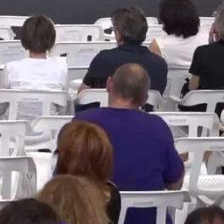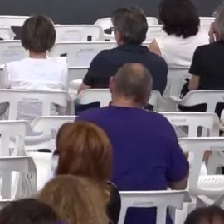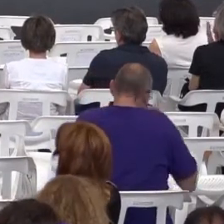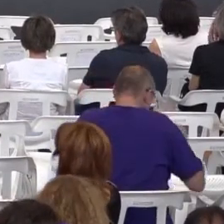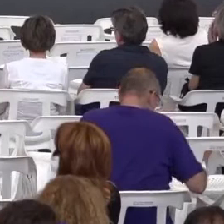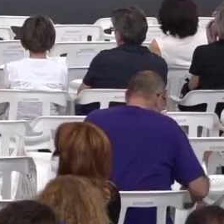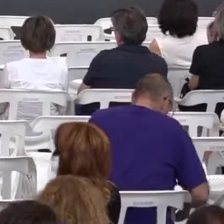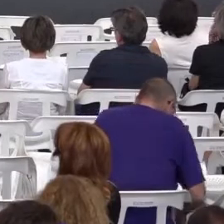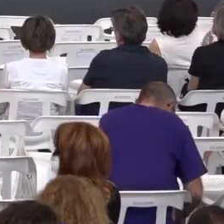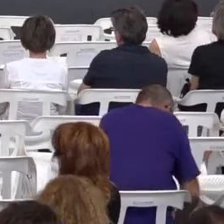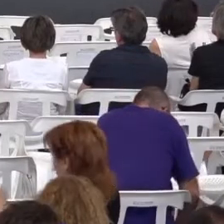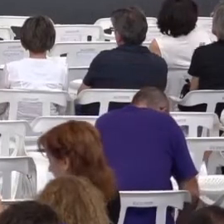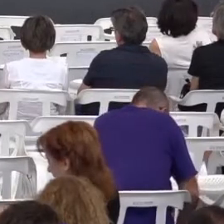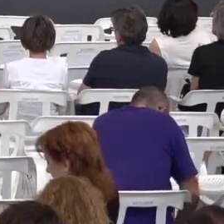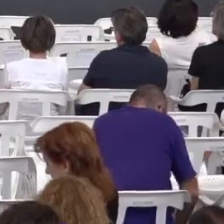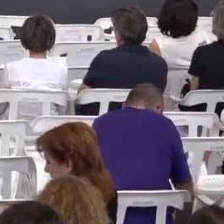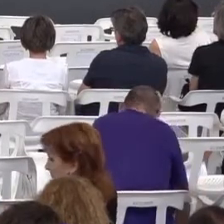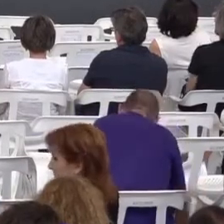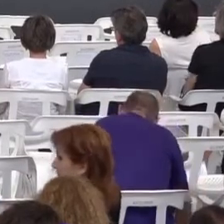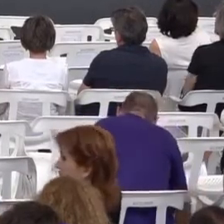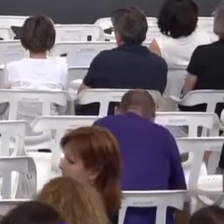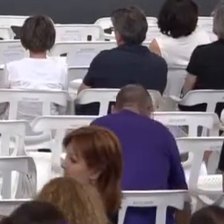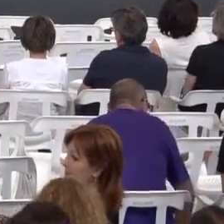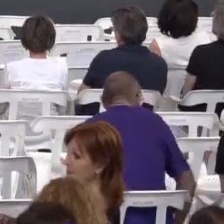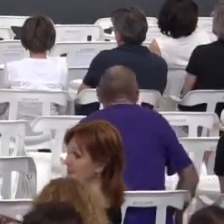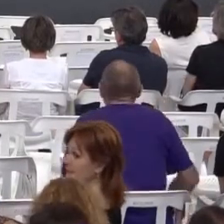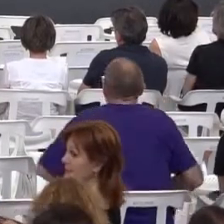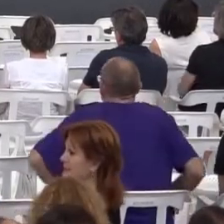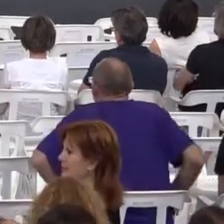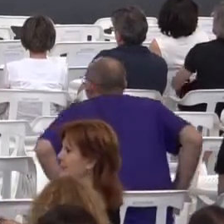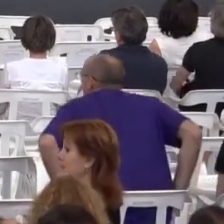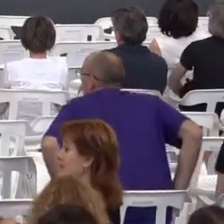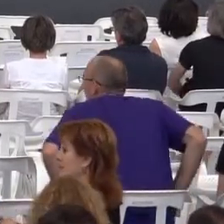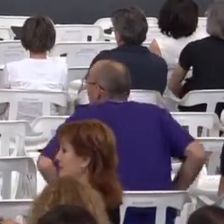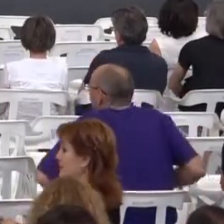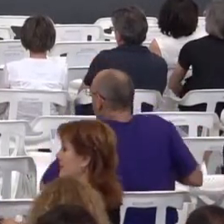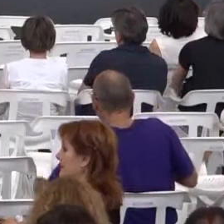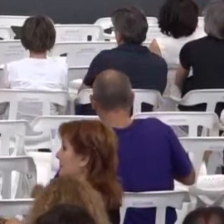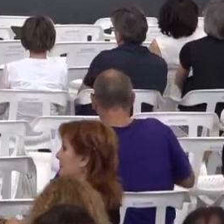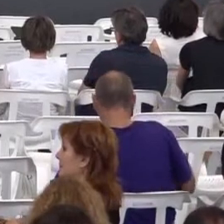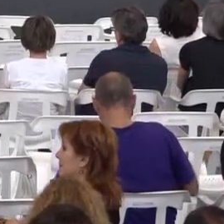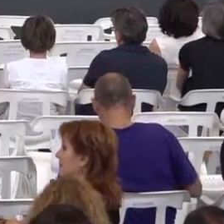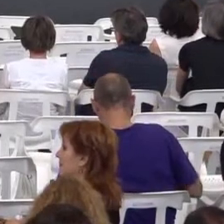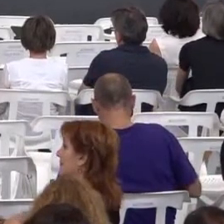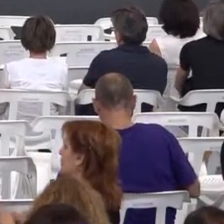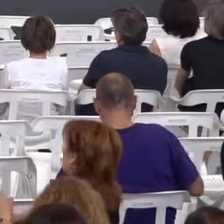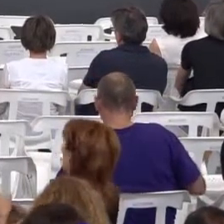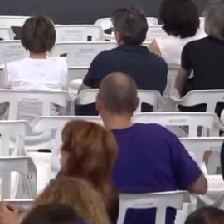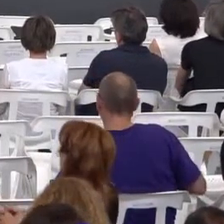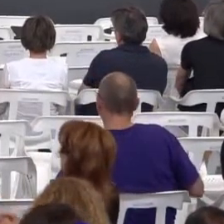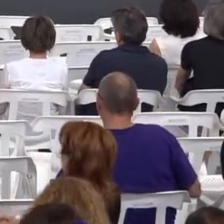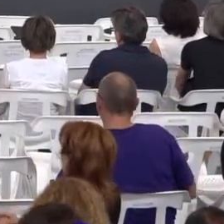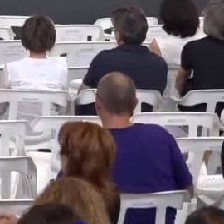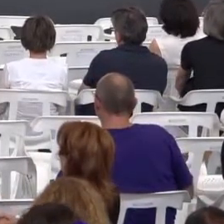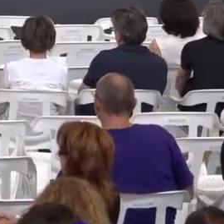poble. Afirmación con orgullo que traslado aquí tras oírsela a una cantante de Almussafes, Tessa. Soy Conrado, de 53